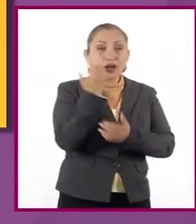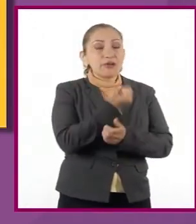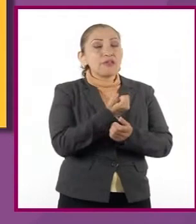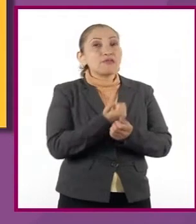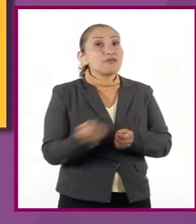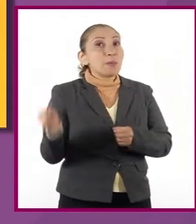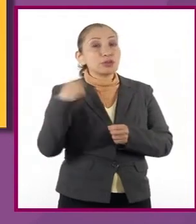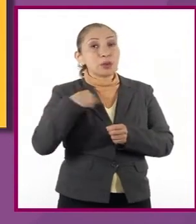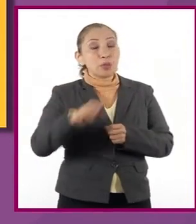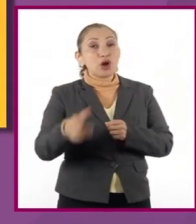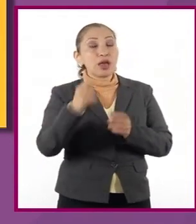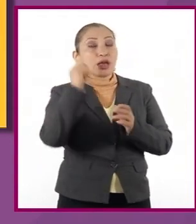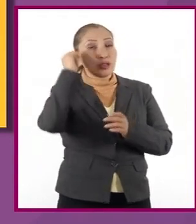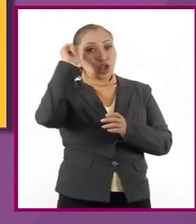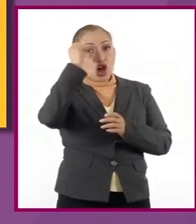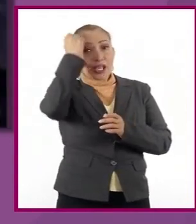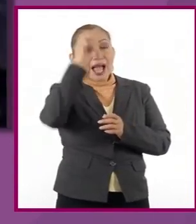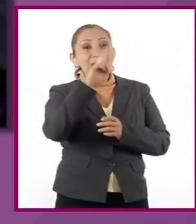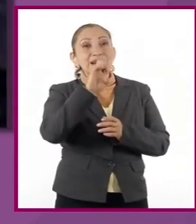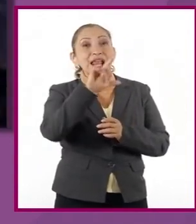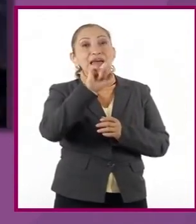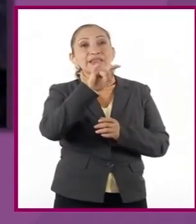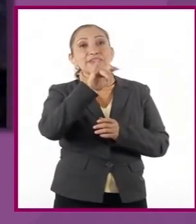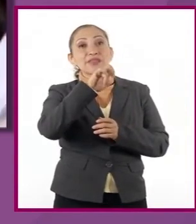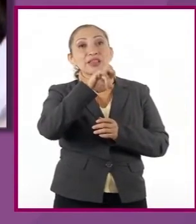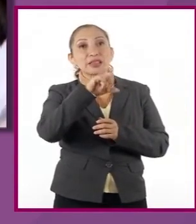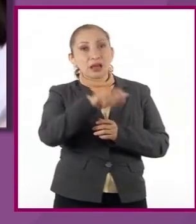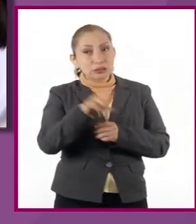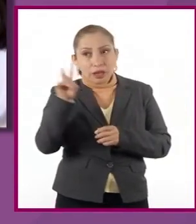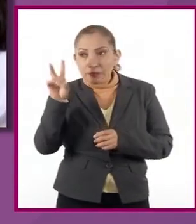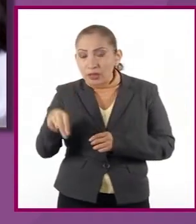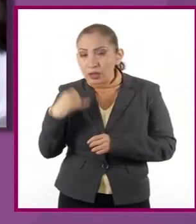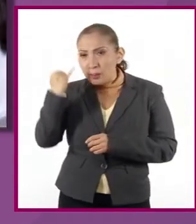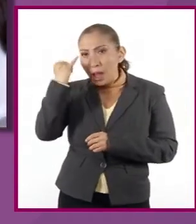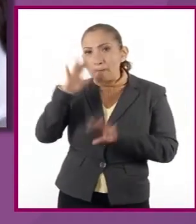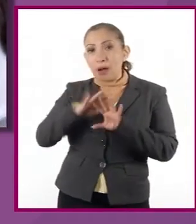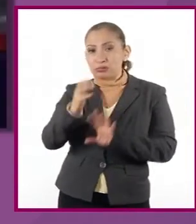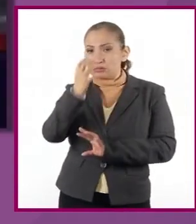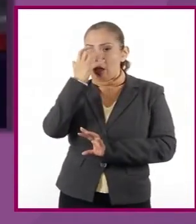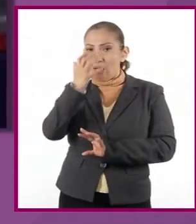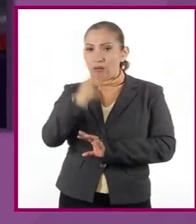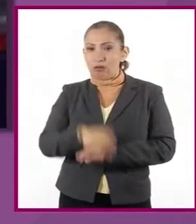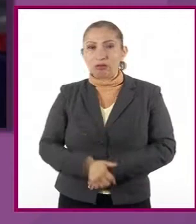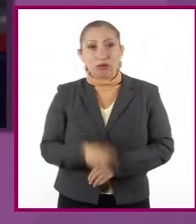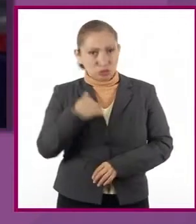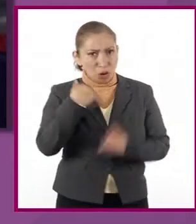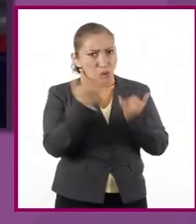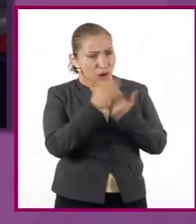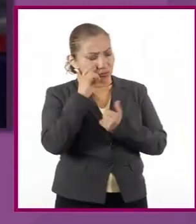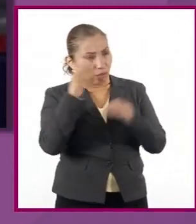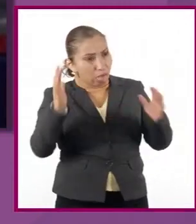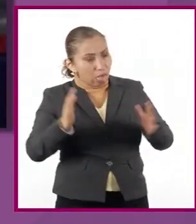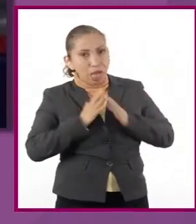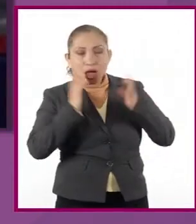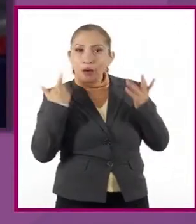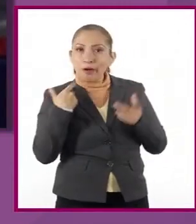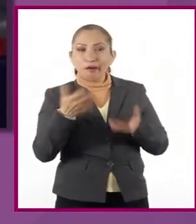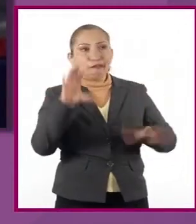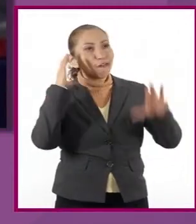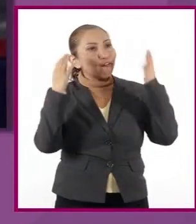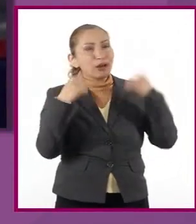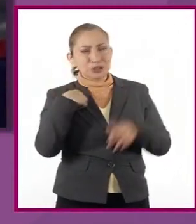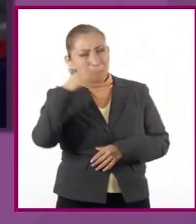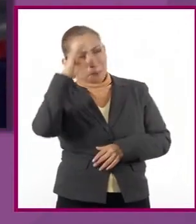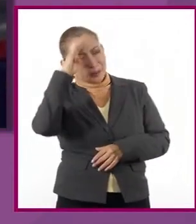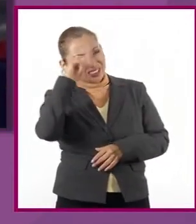por la teoría de la relatividad. ¿De verdad? Me lo imaginaba muy serio. Yo también me sorprendí mucho. Einstein me